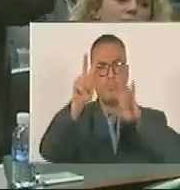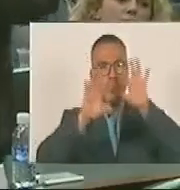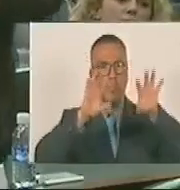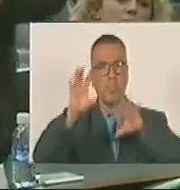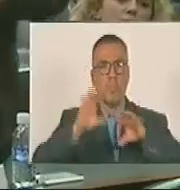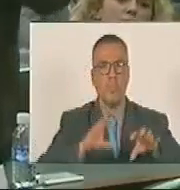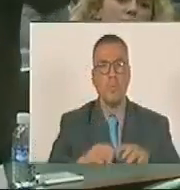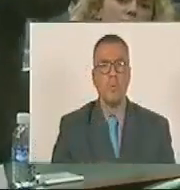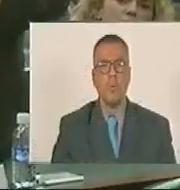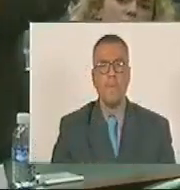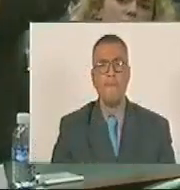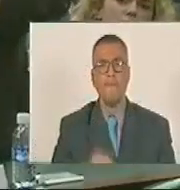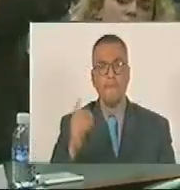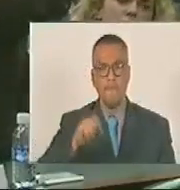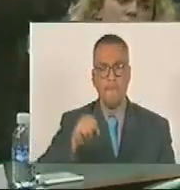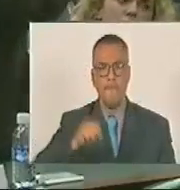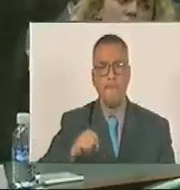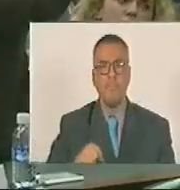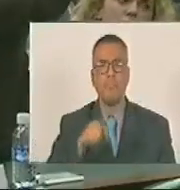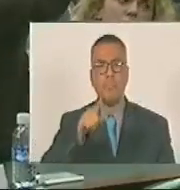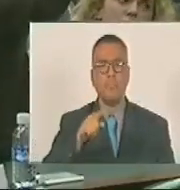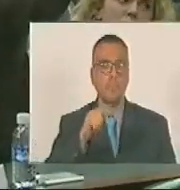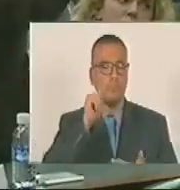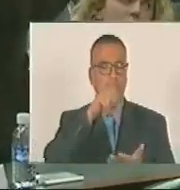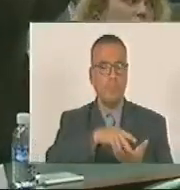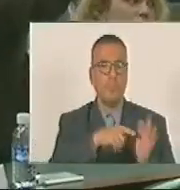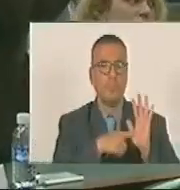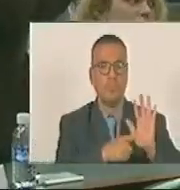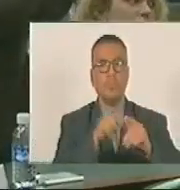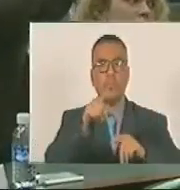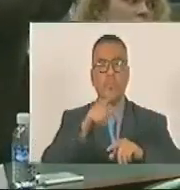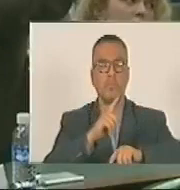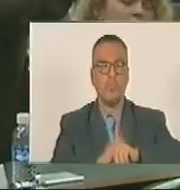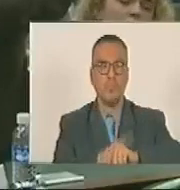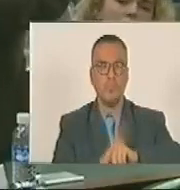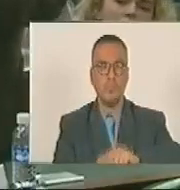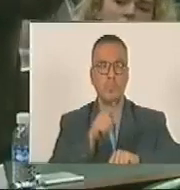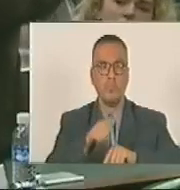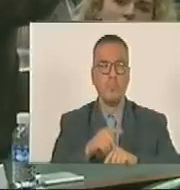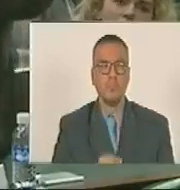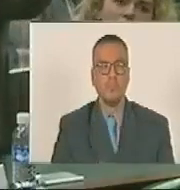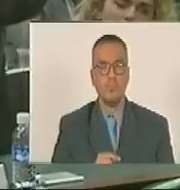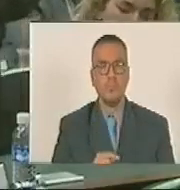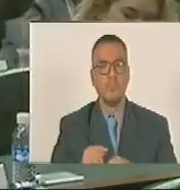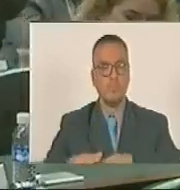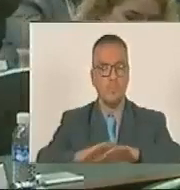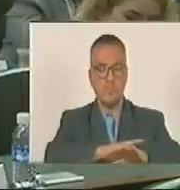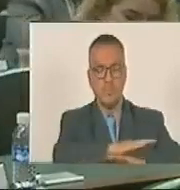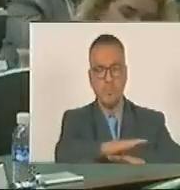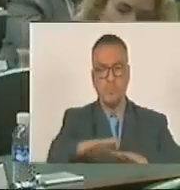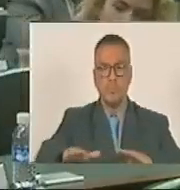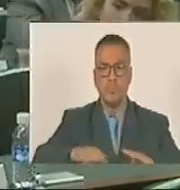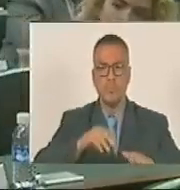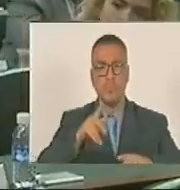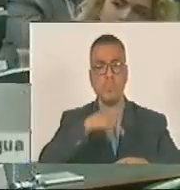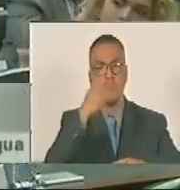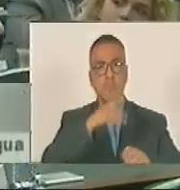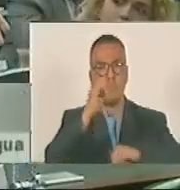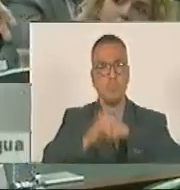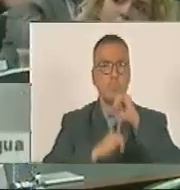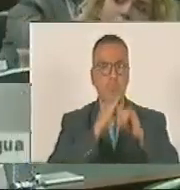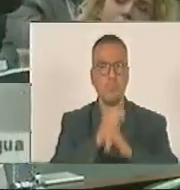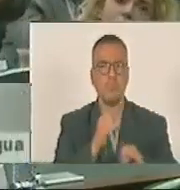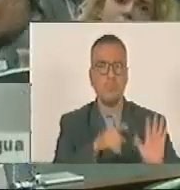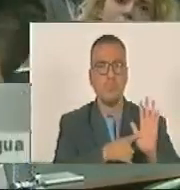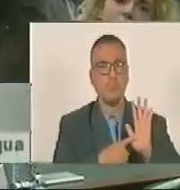los estados, por supuesto, está presente en este momento en la arena política internacional y está